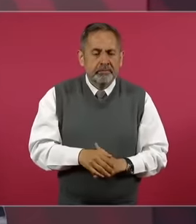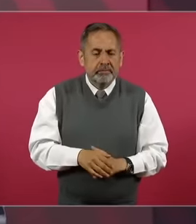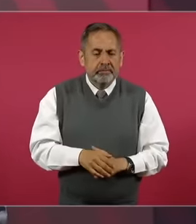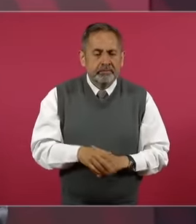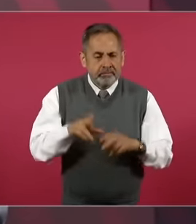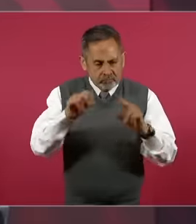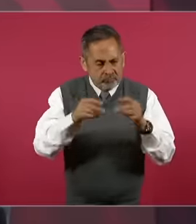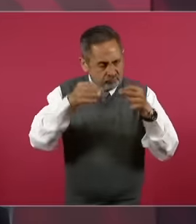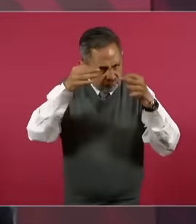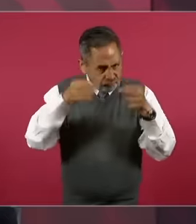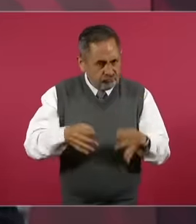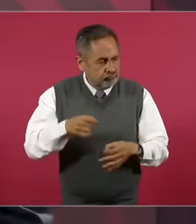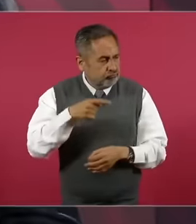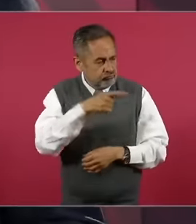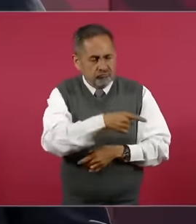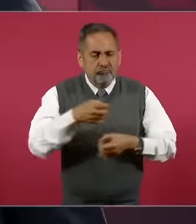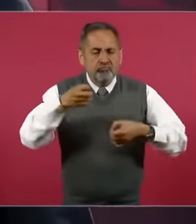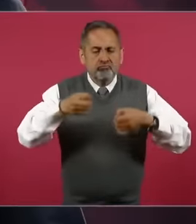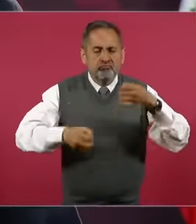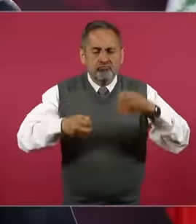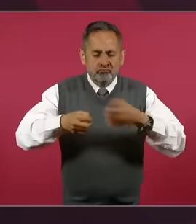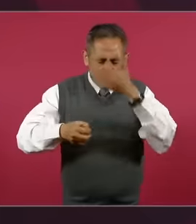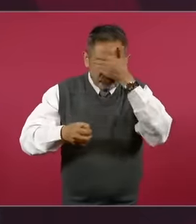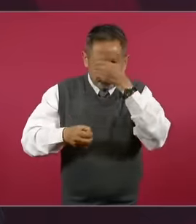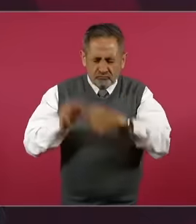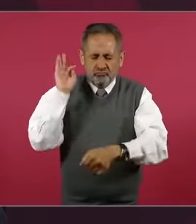ni que sean verdaderos jueces,